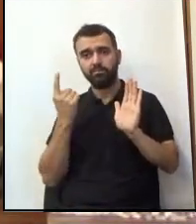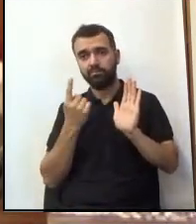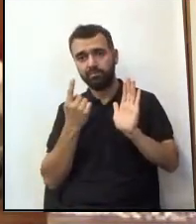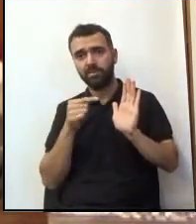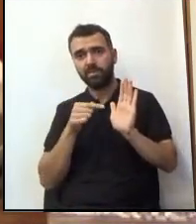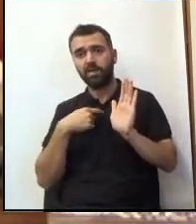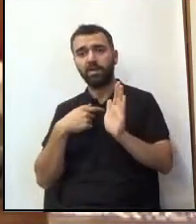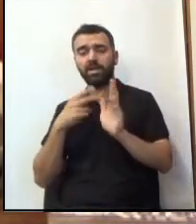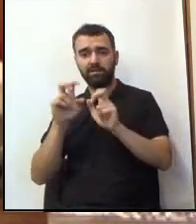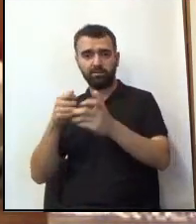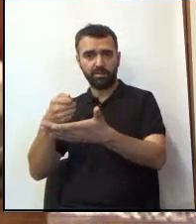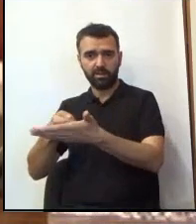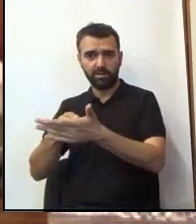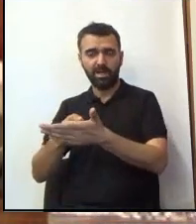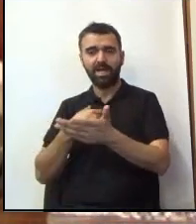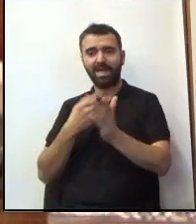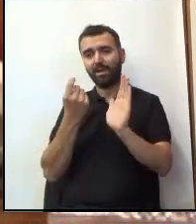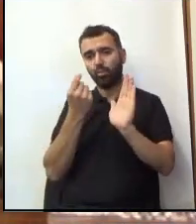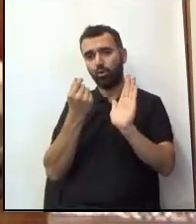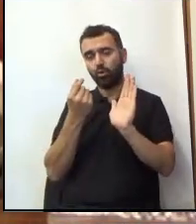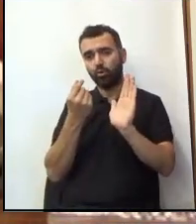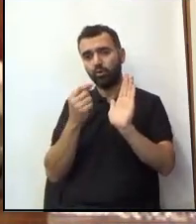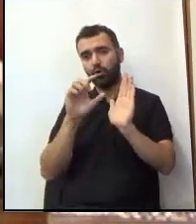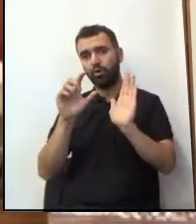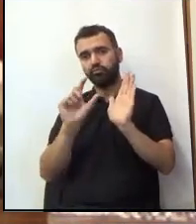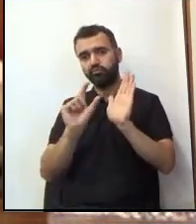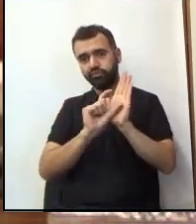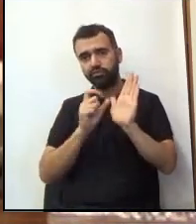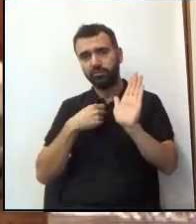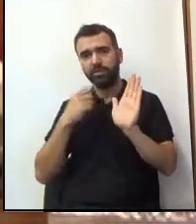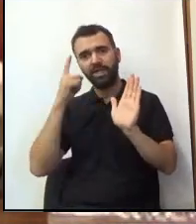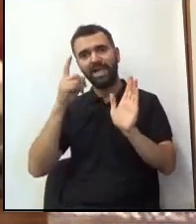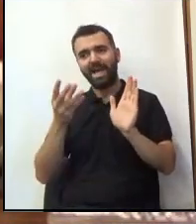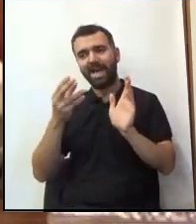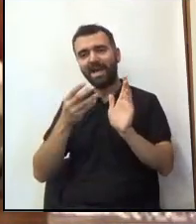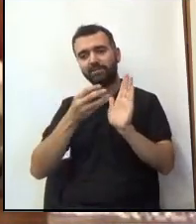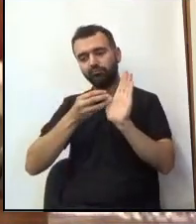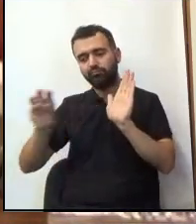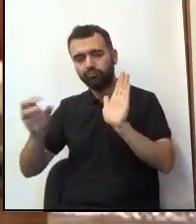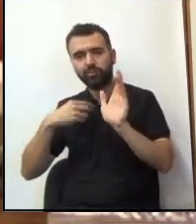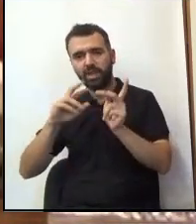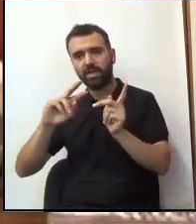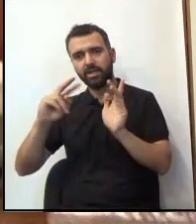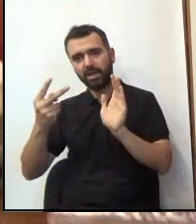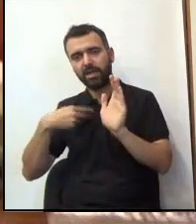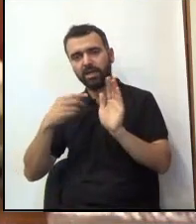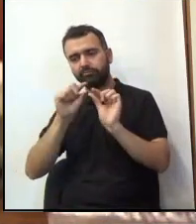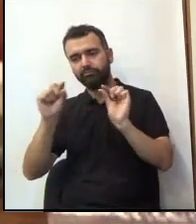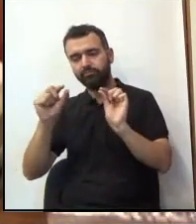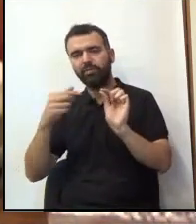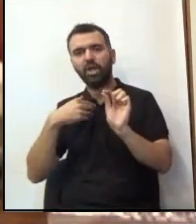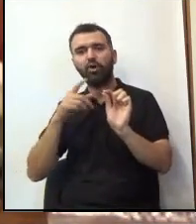la adquisición, el monto, la reasignación, pero no el cómo se va a hacer ese uso